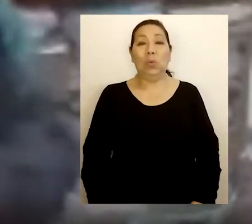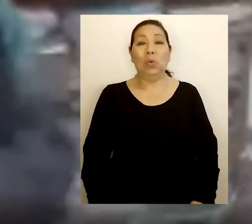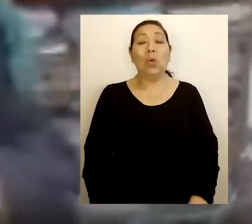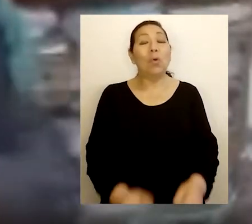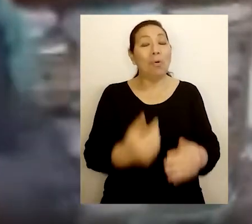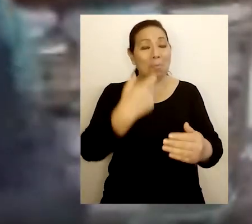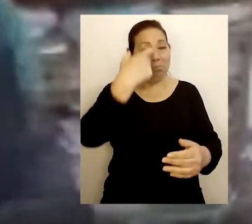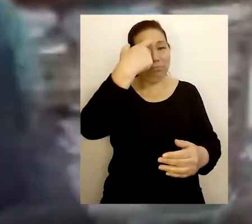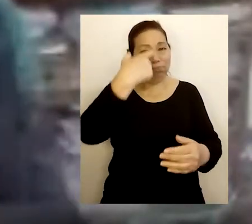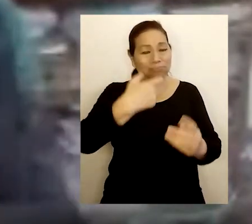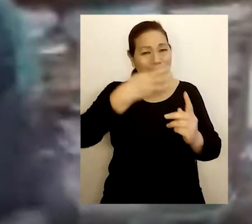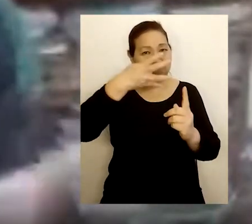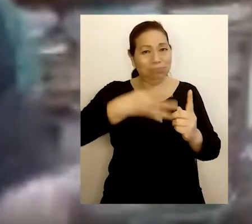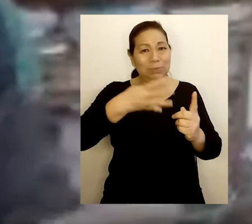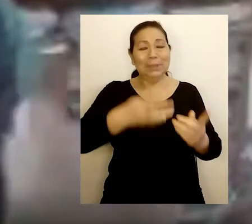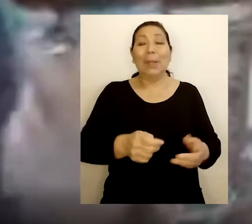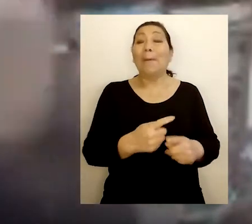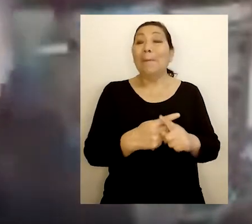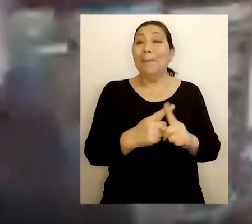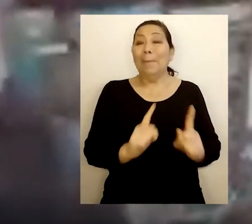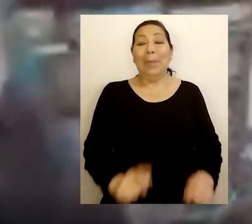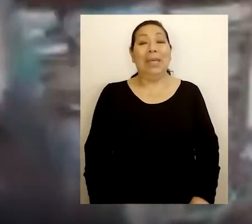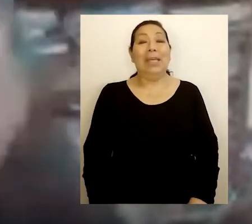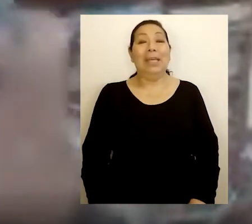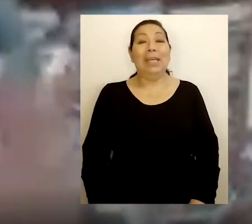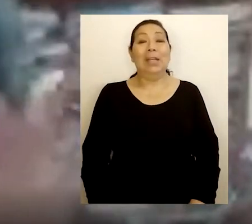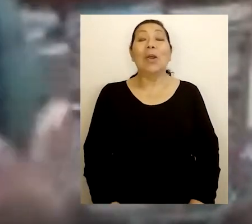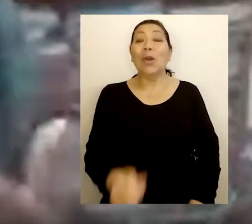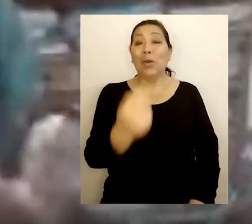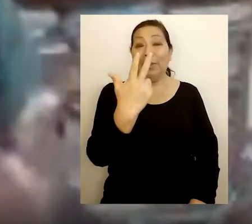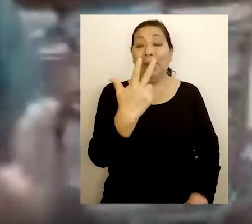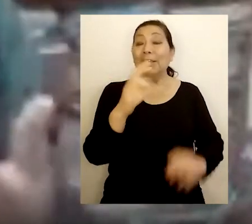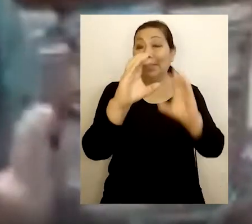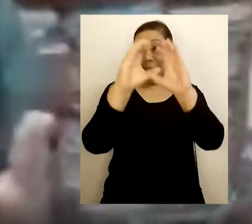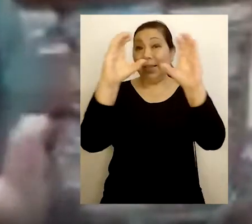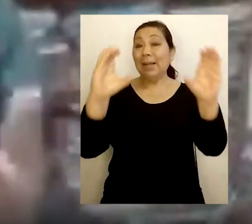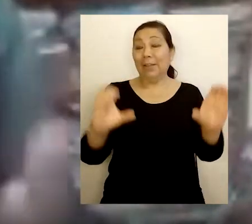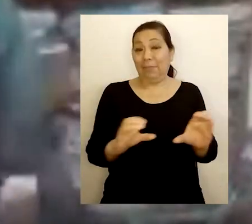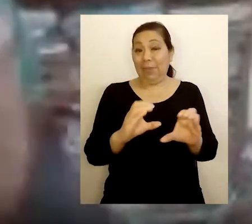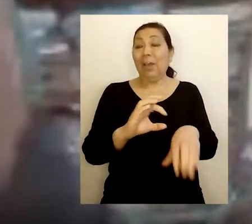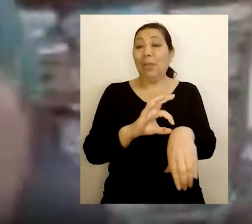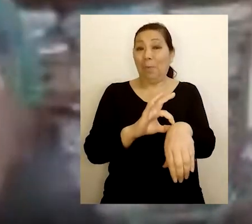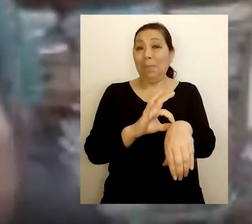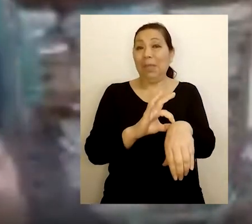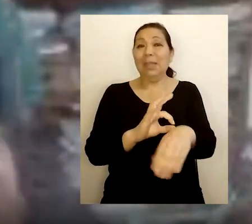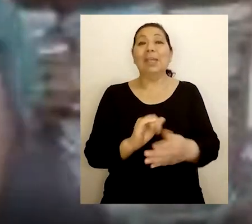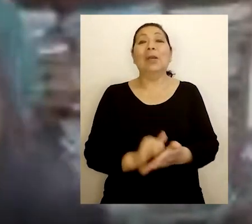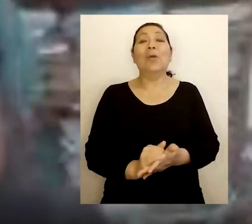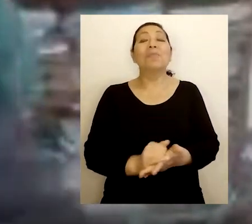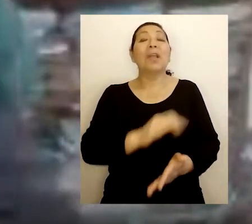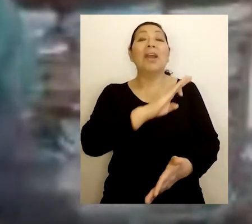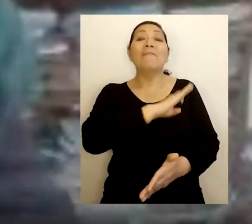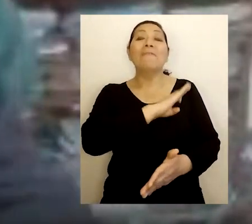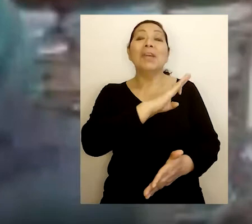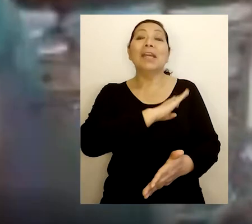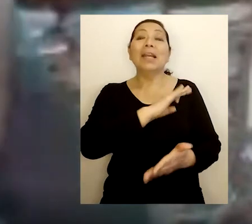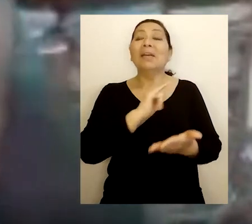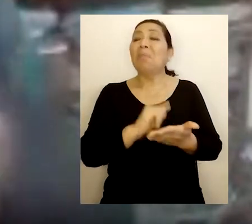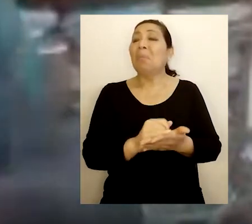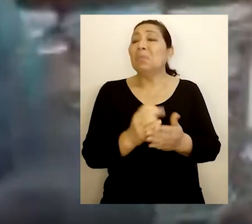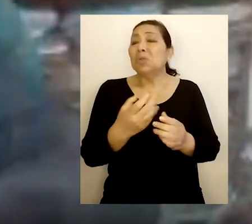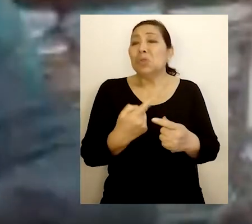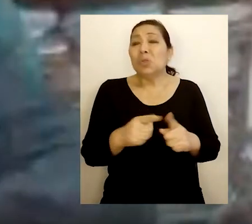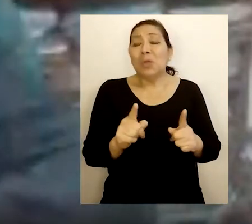en sus órganos, que le haga. Sin embargo, los 3 certificados médicos legistas que la fiscalía dispuso